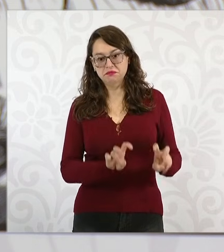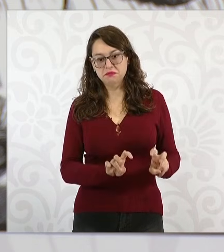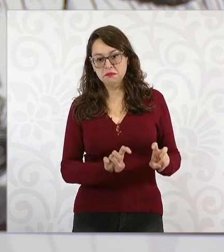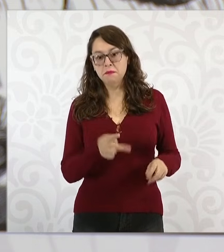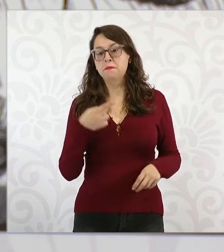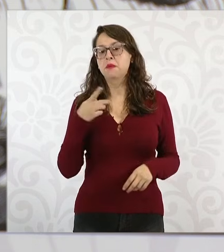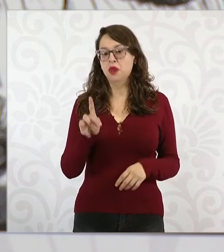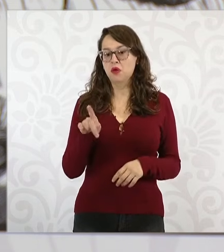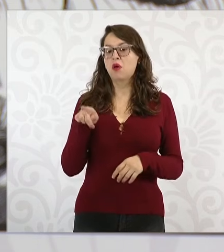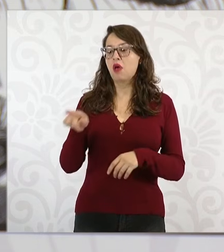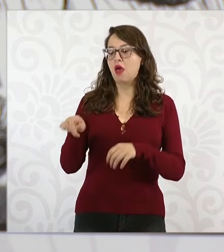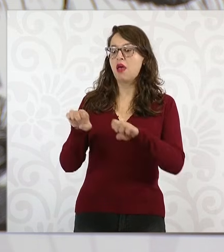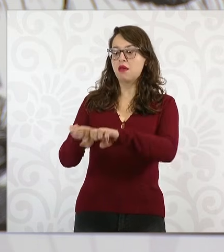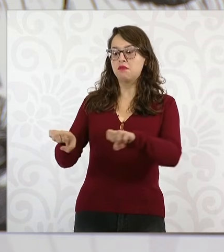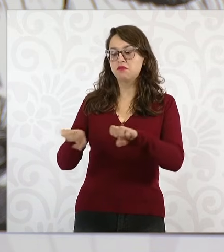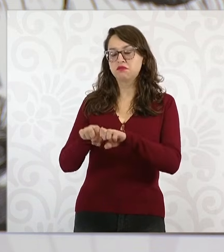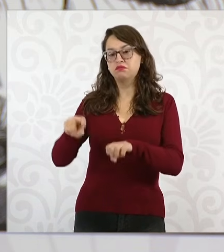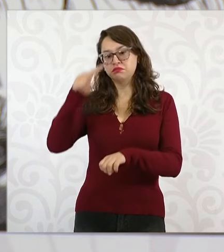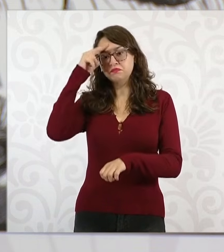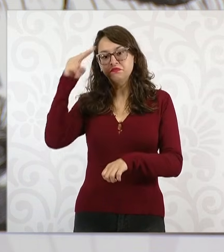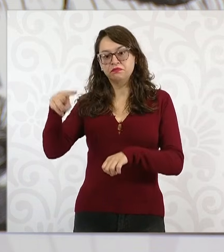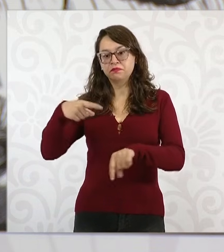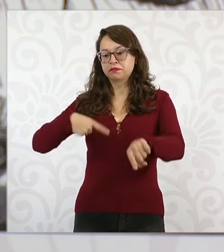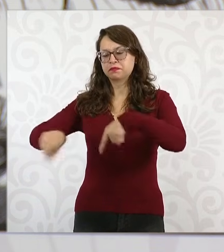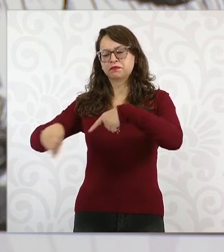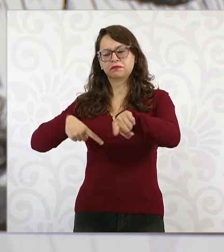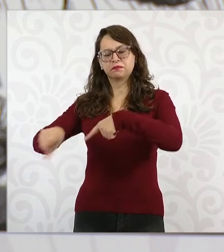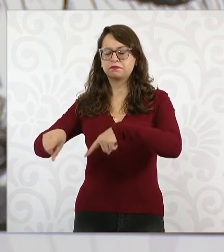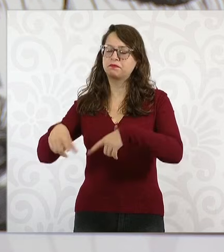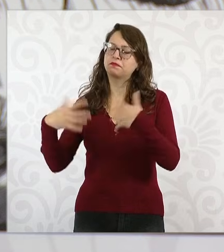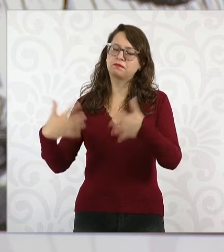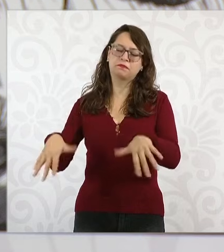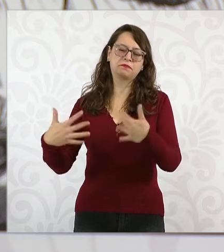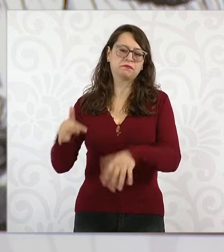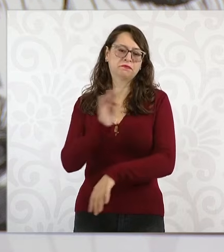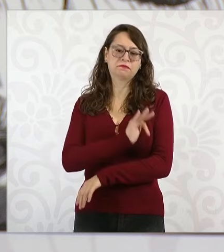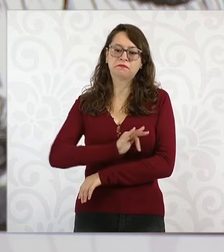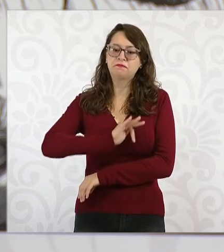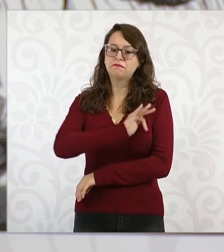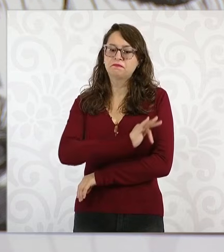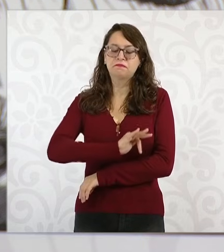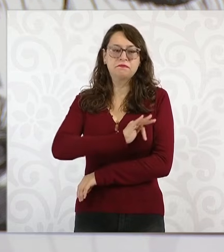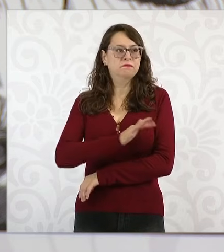realmente nos dieron mucha alegría y jugaron muy bien.